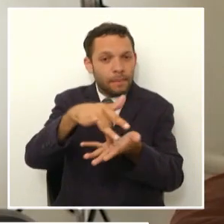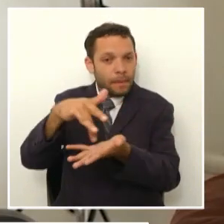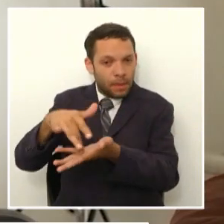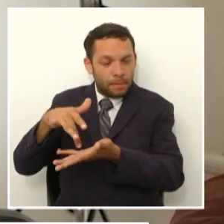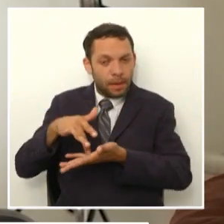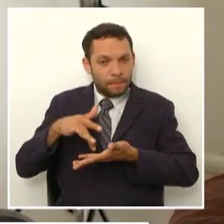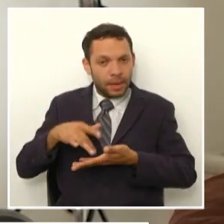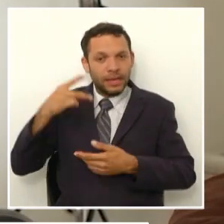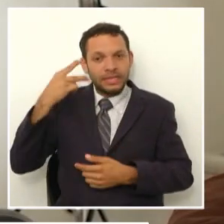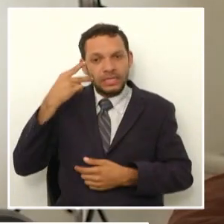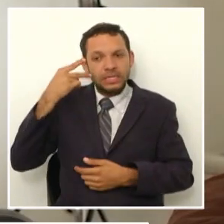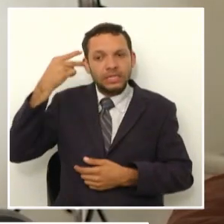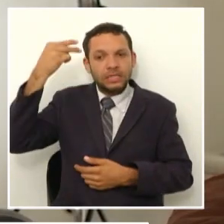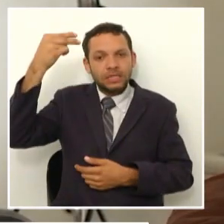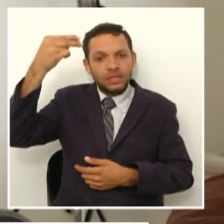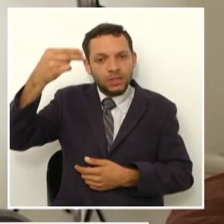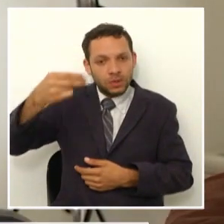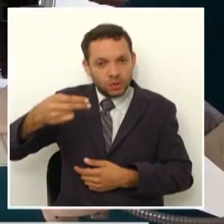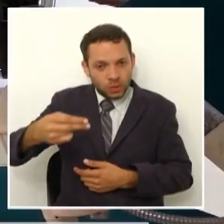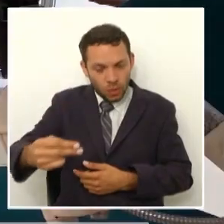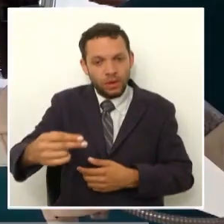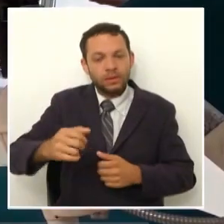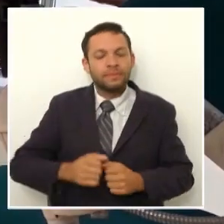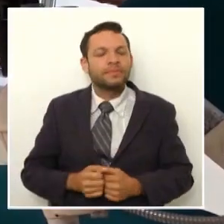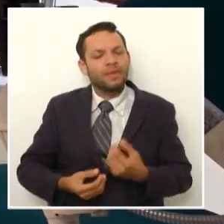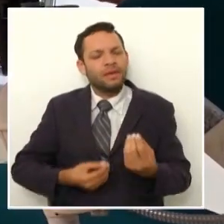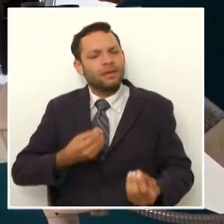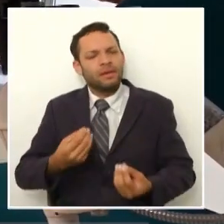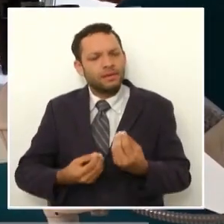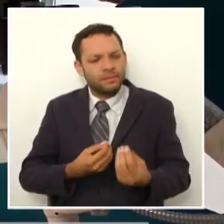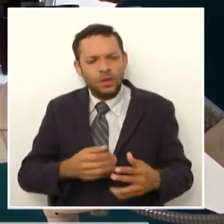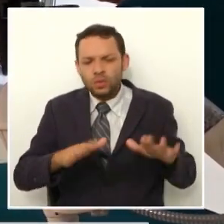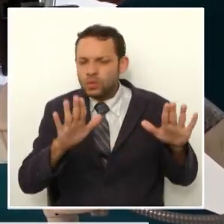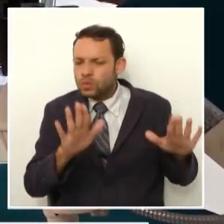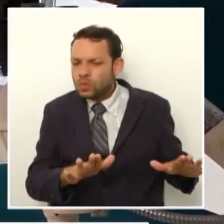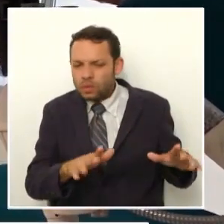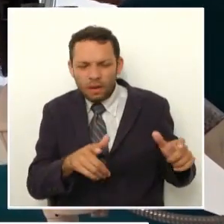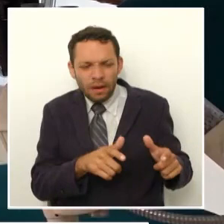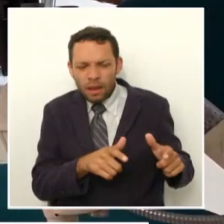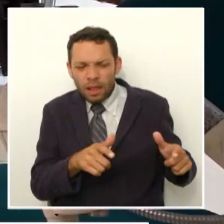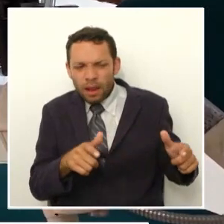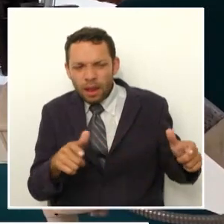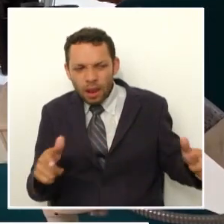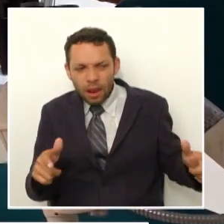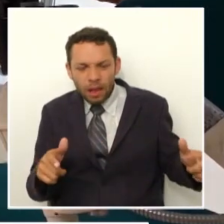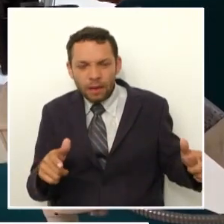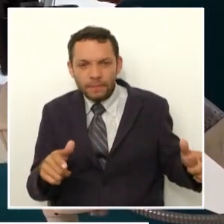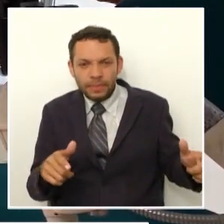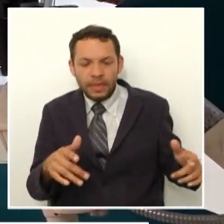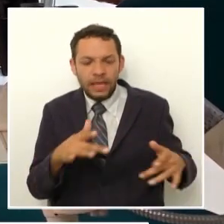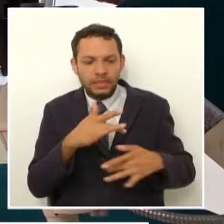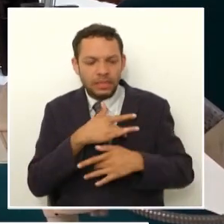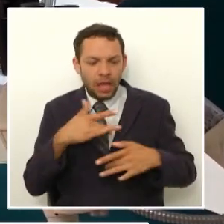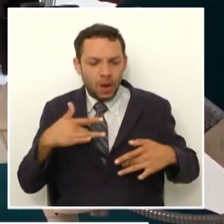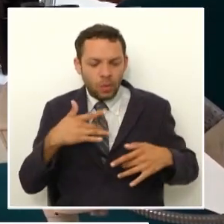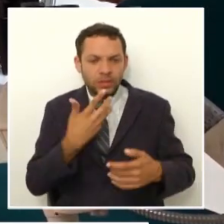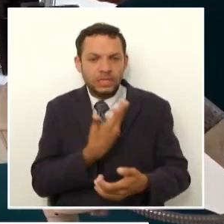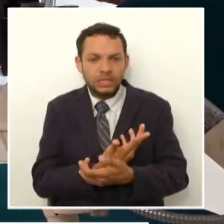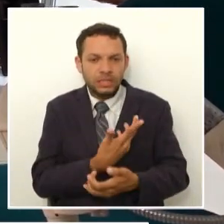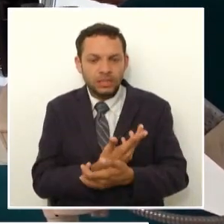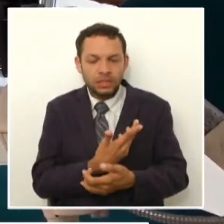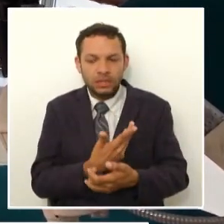y para que entendamos qué hay de grande en todo el proceso de la ciencia médica para llegar a